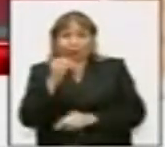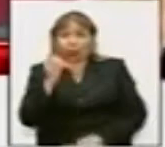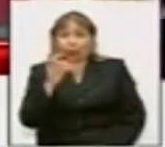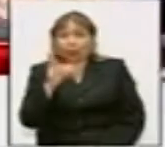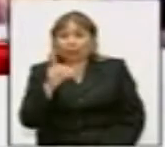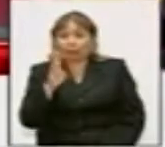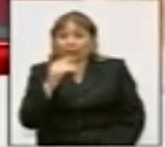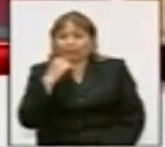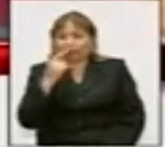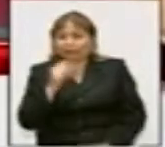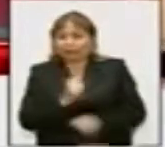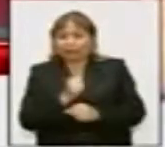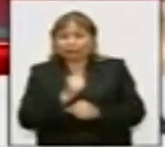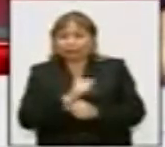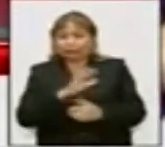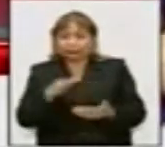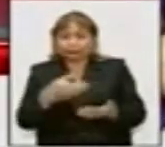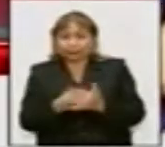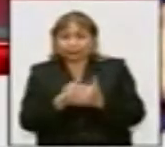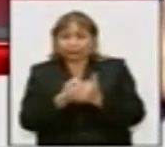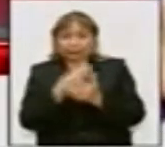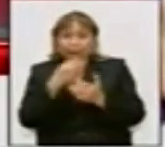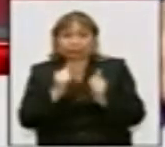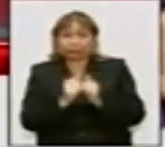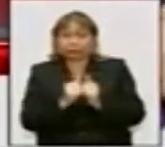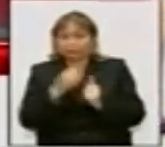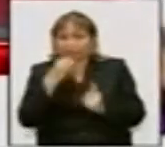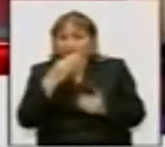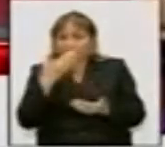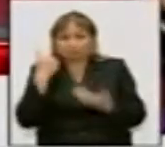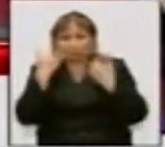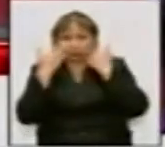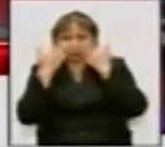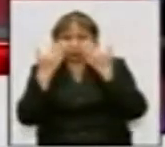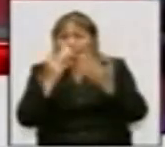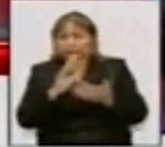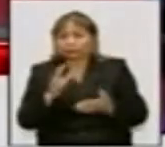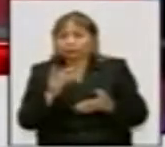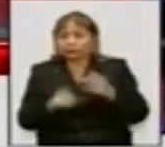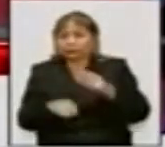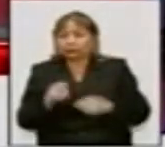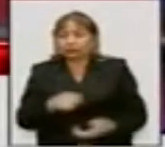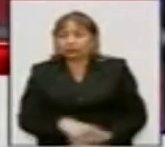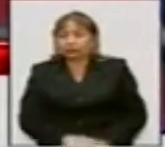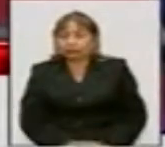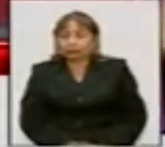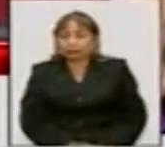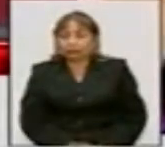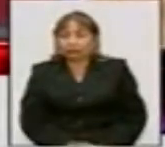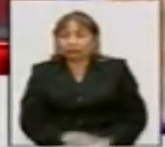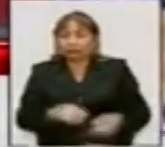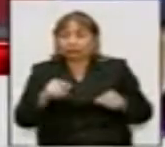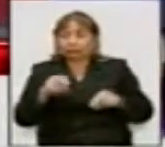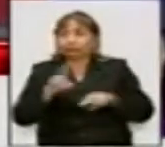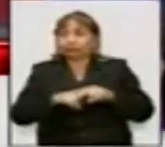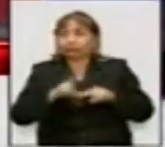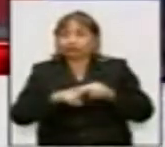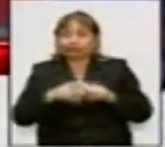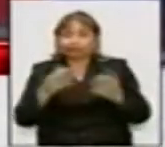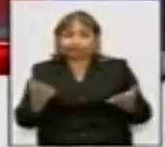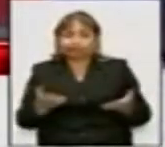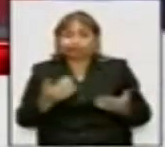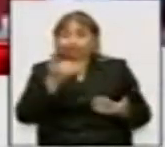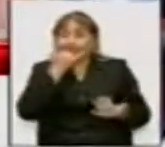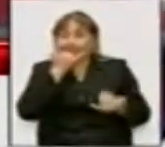sinvergüenza no toda la gente ha trabajado en otra gente que estuvo contenido en pocos 11 jueces una foto tampoco trae sinvergüenza pero estamos acá sentados y todo esto